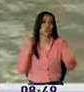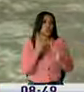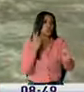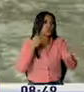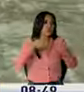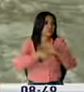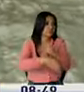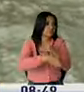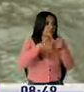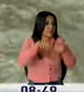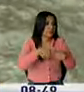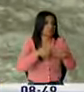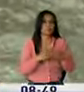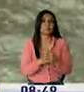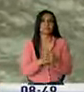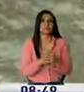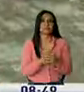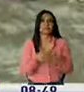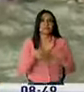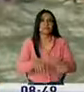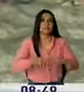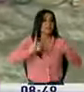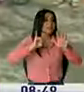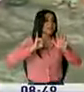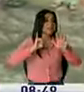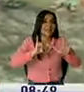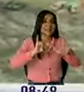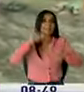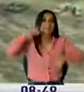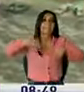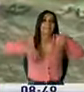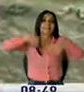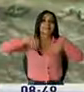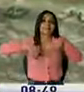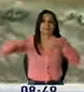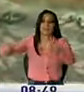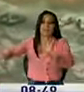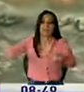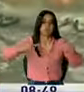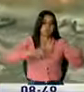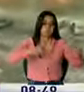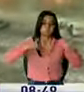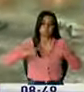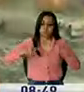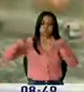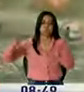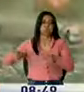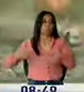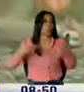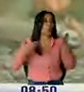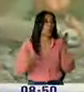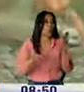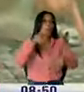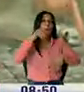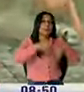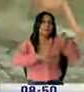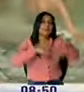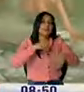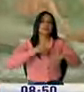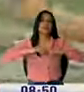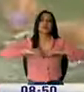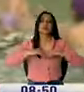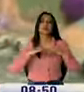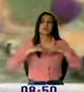Nosotros de aquí tenemos 6 piscinas. Cada una de las piscinas están distribuidas. Hay piscina de descanso, piscina